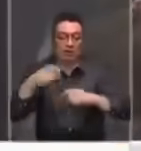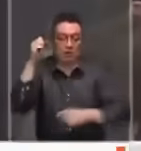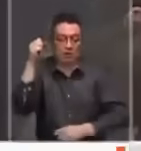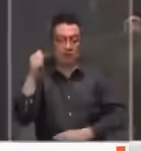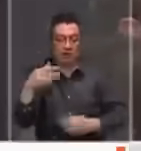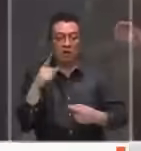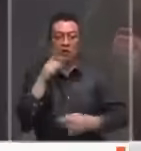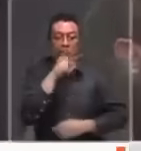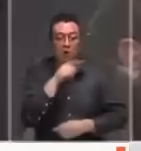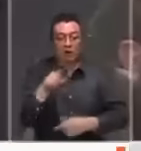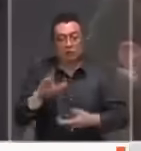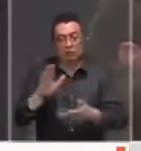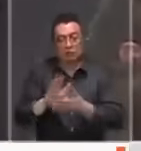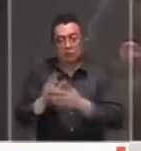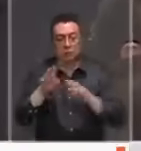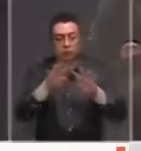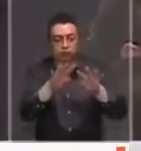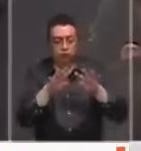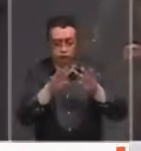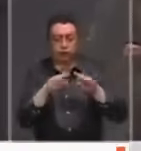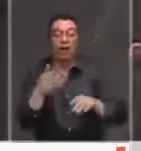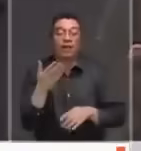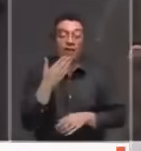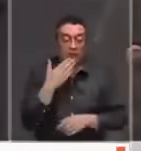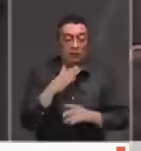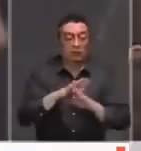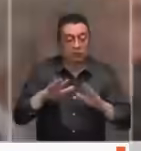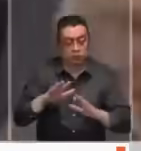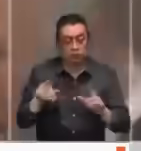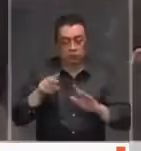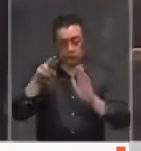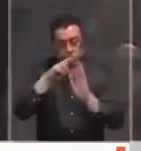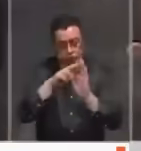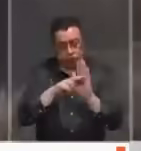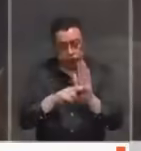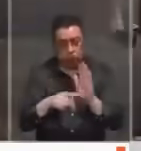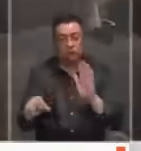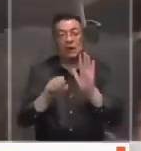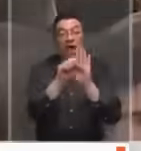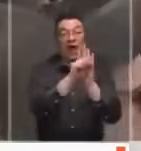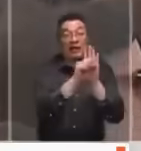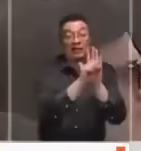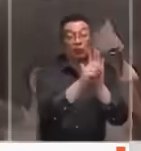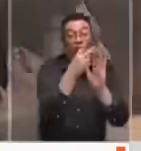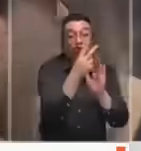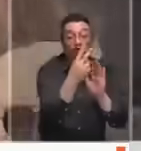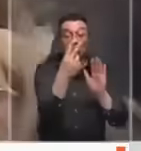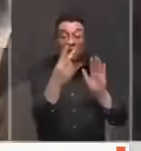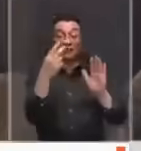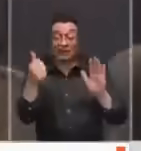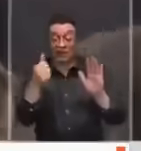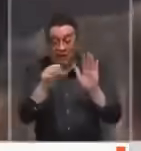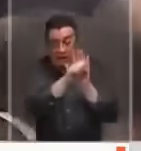¿no? En donde, como yo decía, esto está todo reglamentado. Por ejemplo, artículo 226 de este reglamento dice: